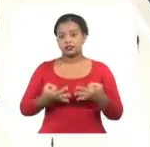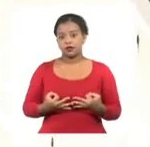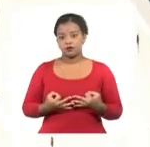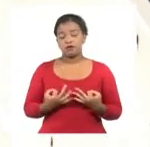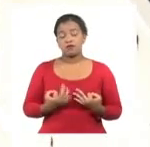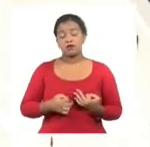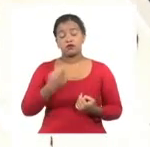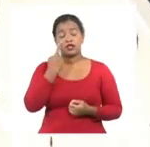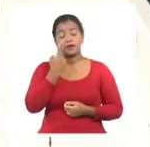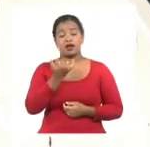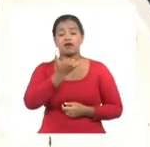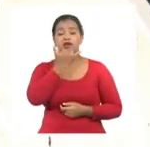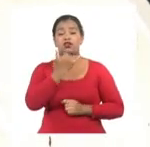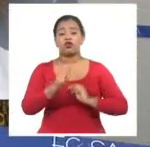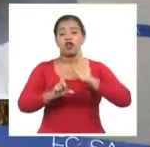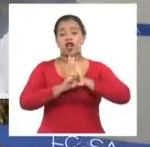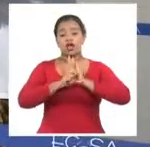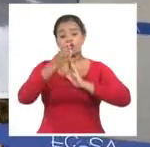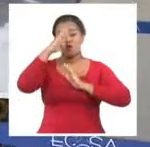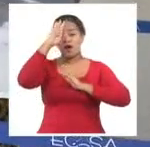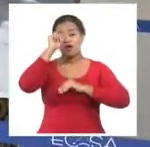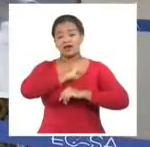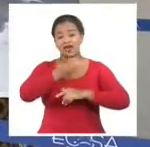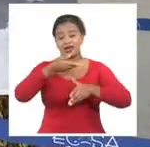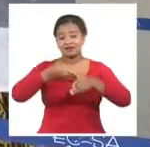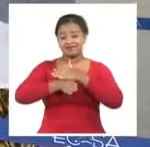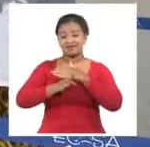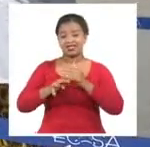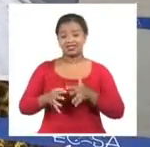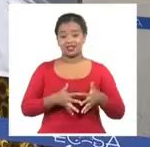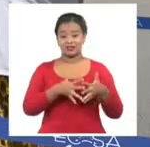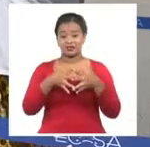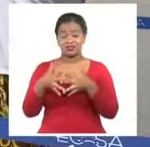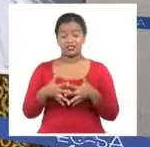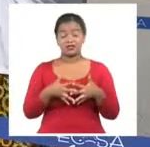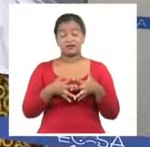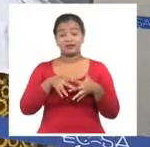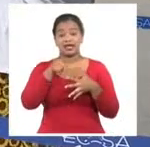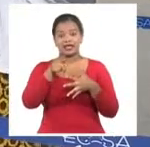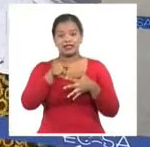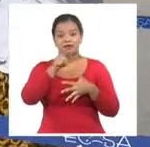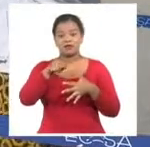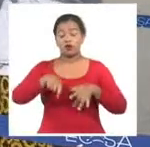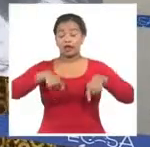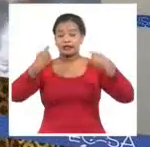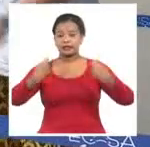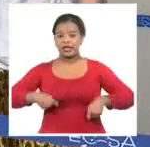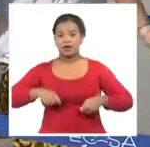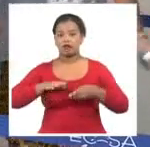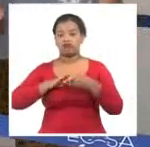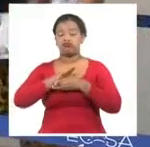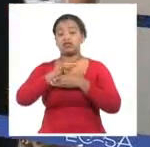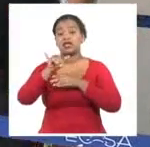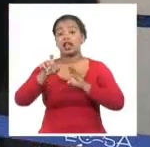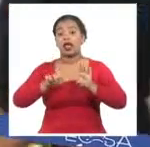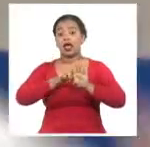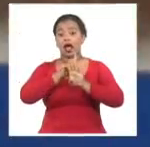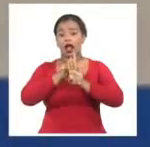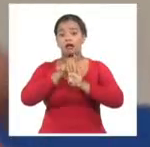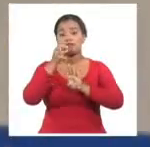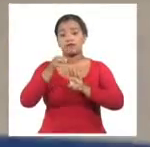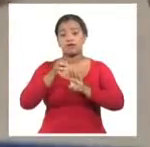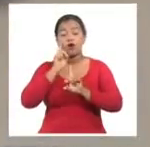tropieza con la ley de ajuste cubano en vigor en Estados Unidos, que estimula una emigración ilegal hacia esa nación,